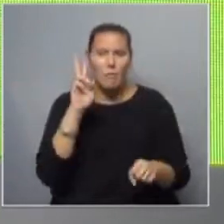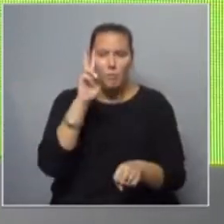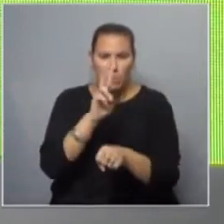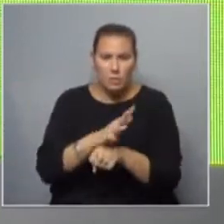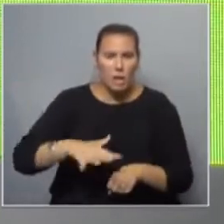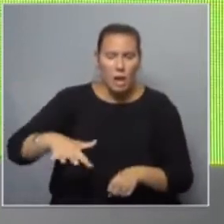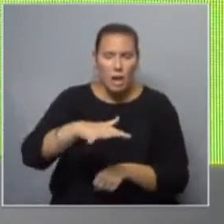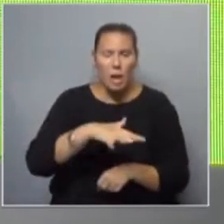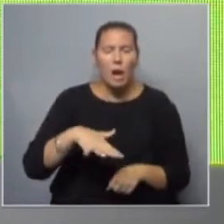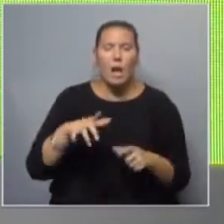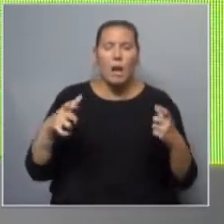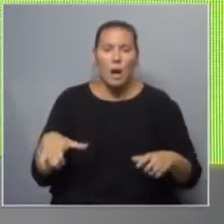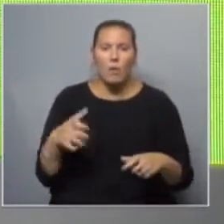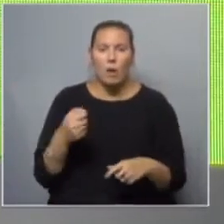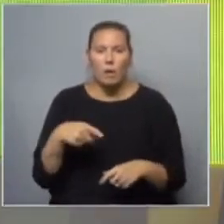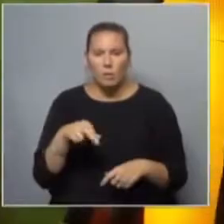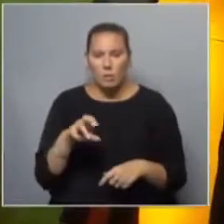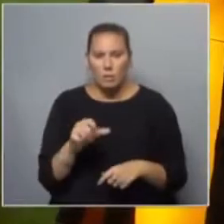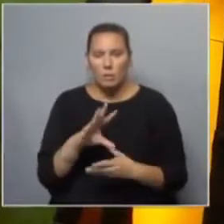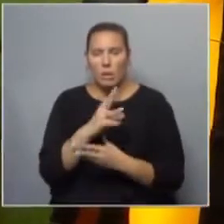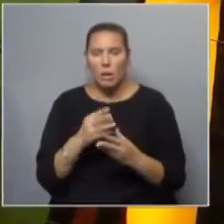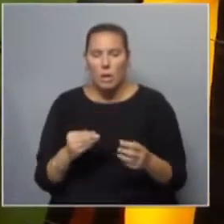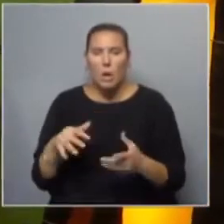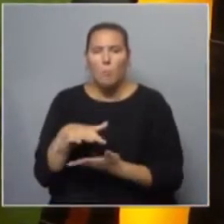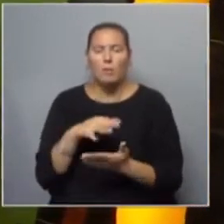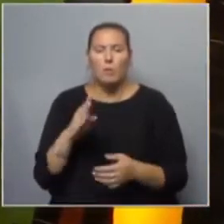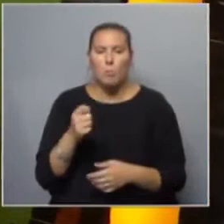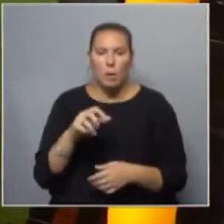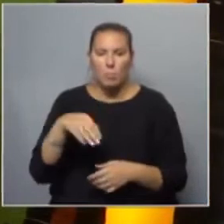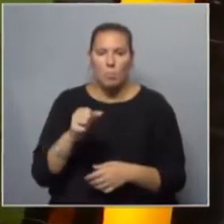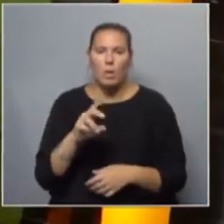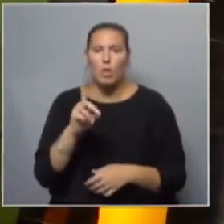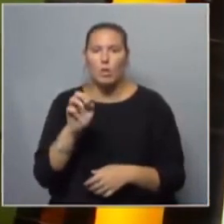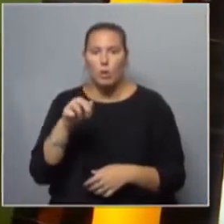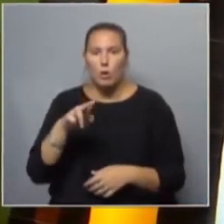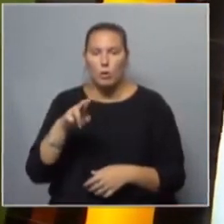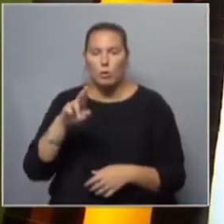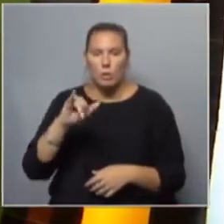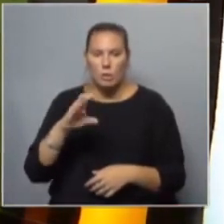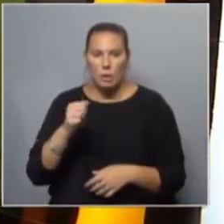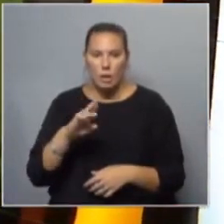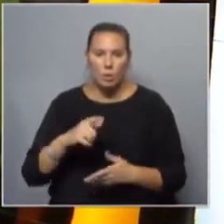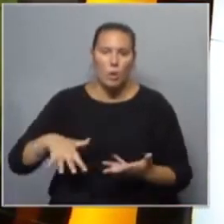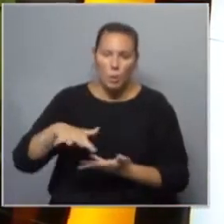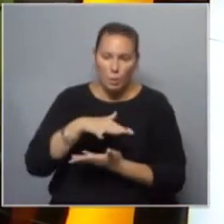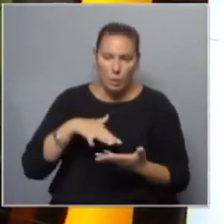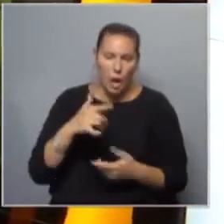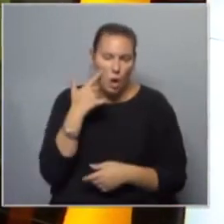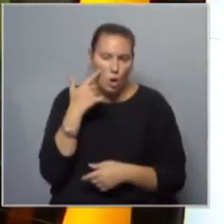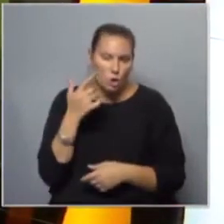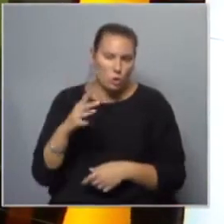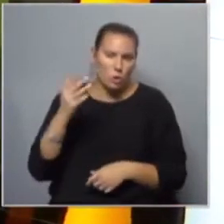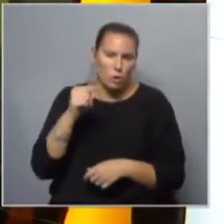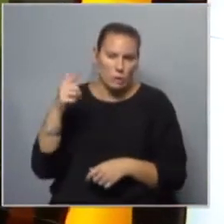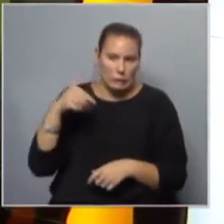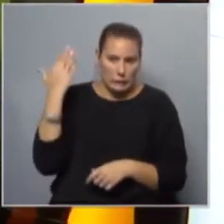lago Andresito, al geositio Arenales de Paso Palmar, a Don Ricardo, al balneario que se hizo famoso hace